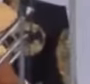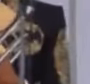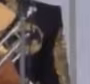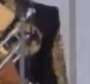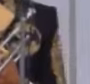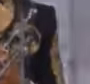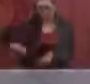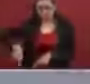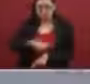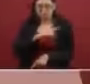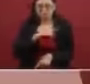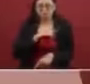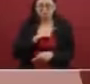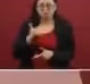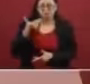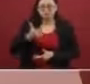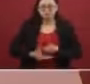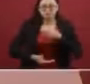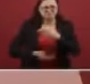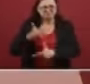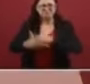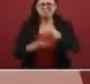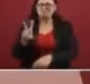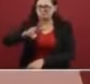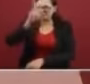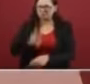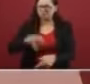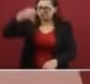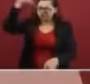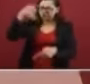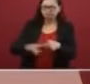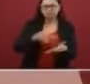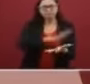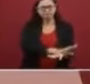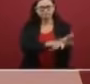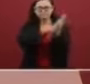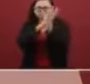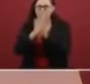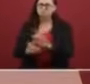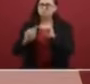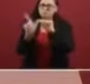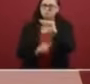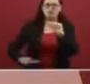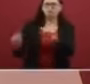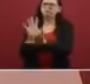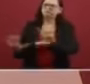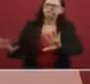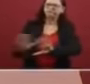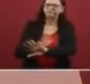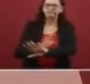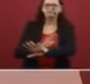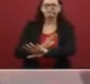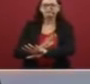este método que él se propuso de invertir la pirámide. Se supone que la vida mexicana estaba en